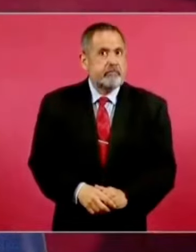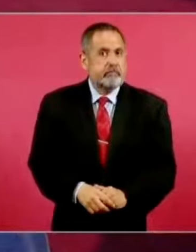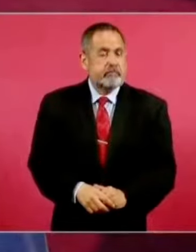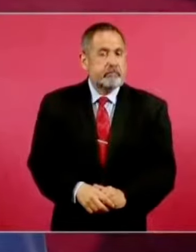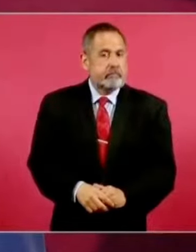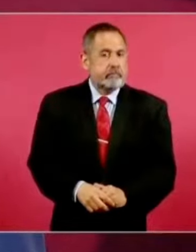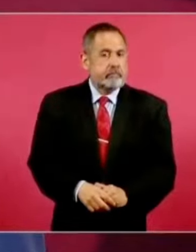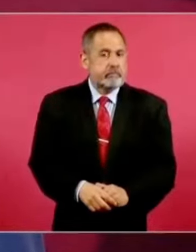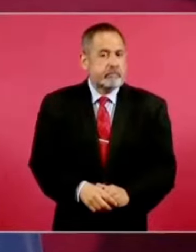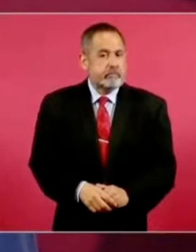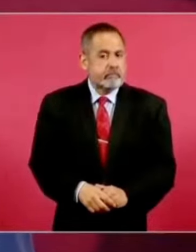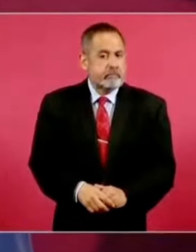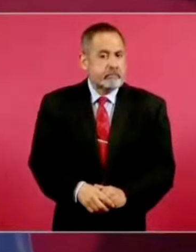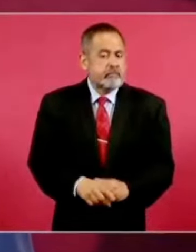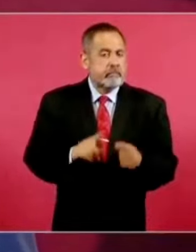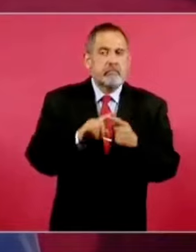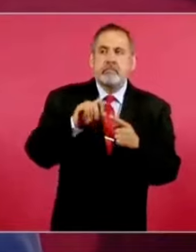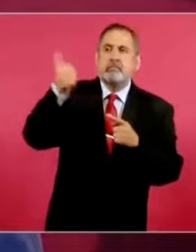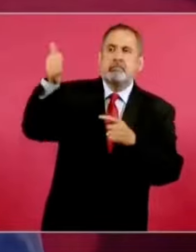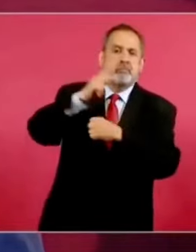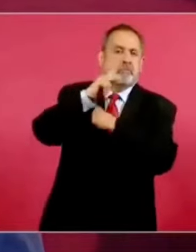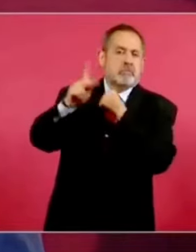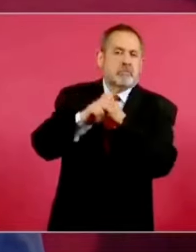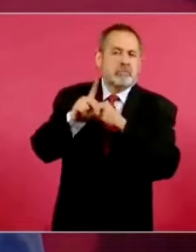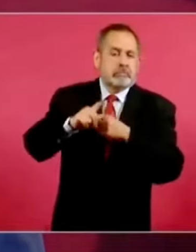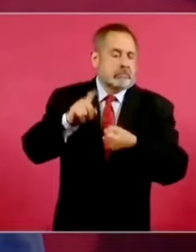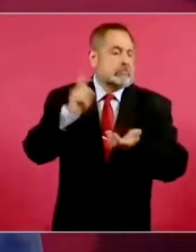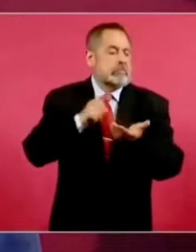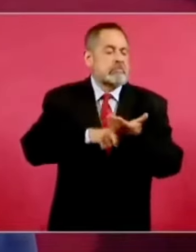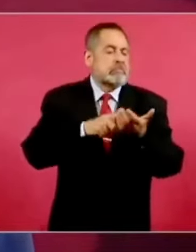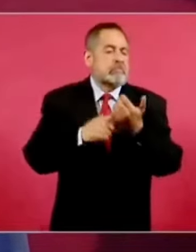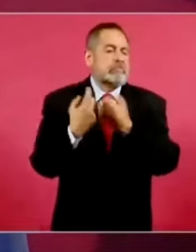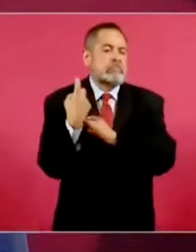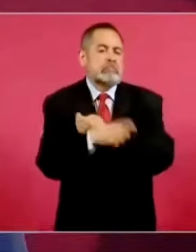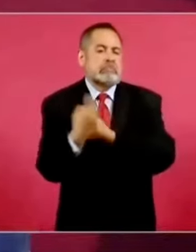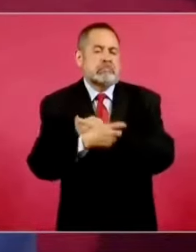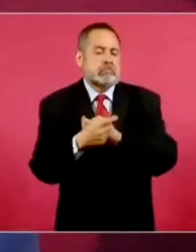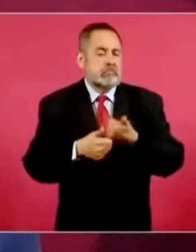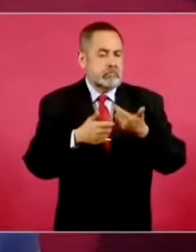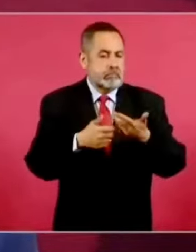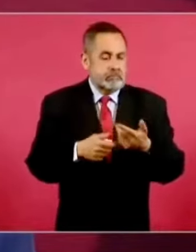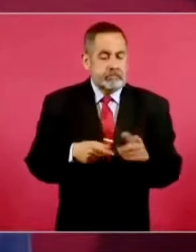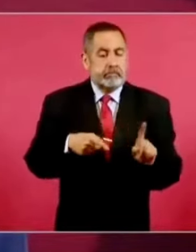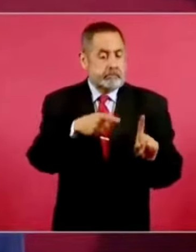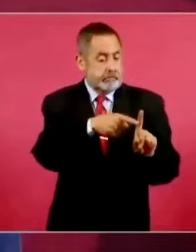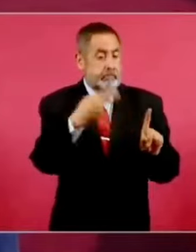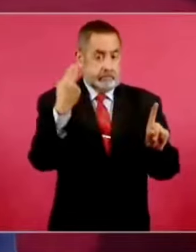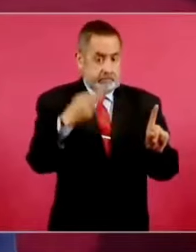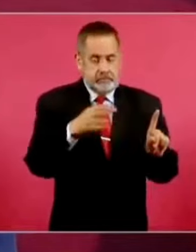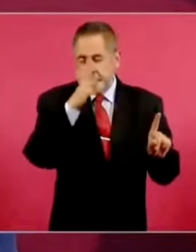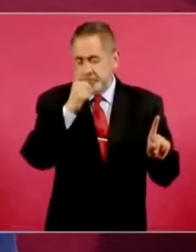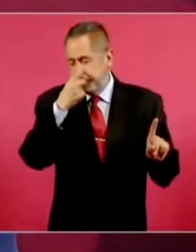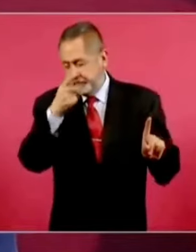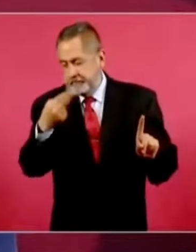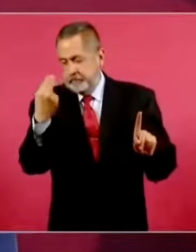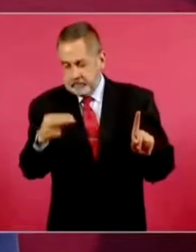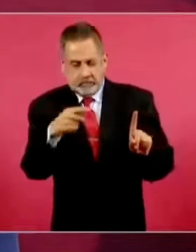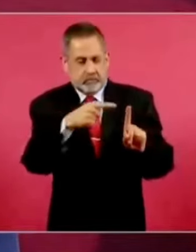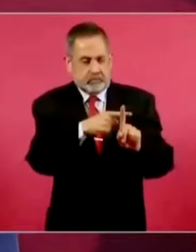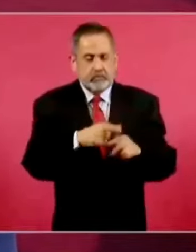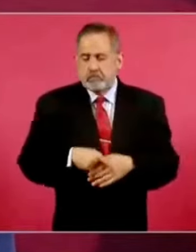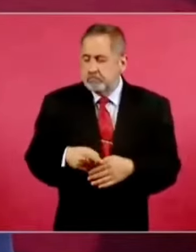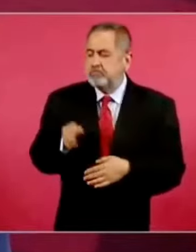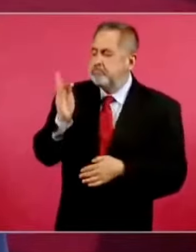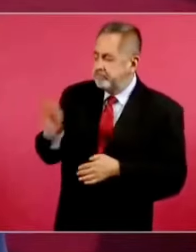Que salía de otras partes. Y luego alguien que no puedo mencionar lo